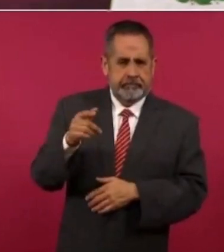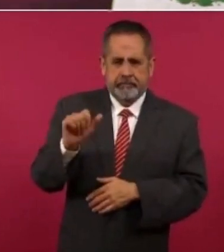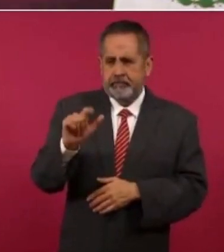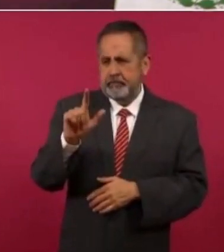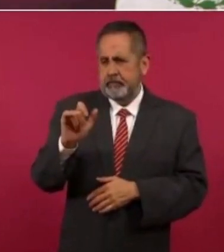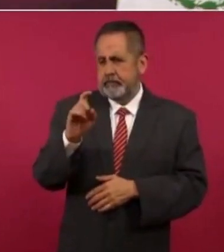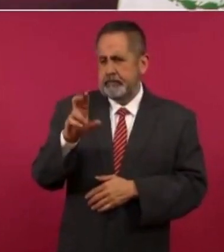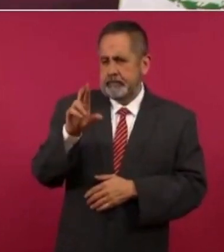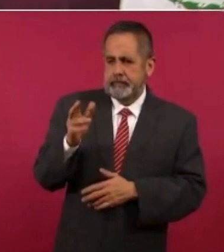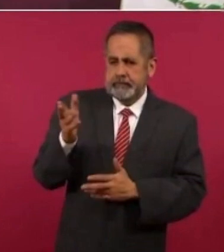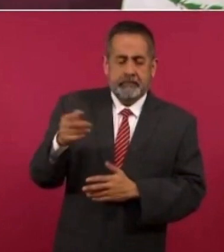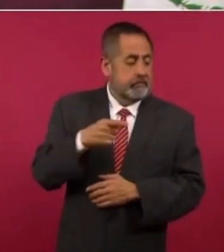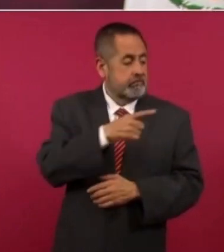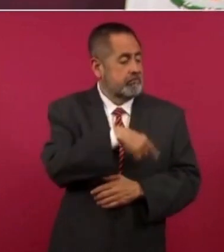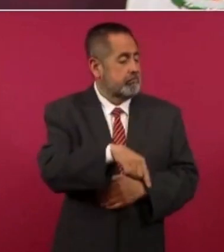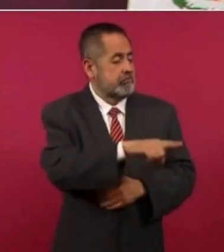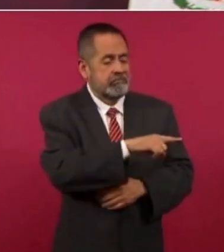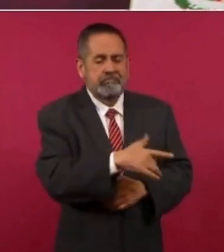porque